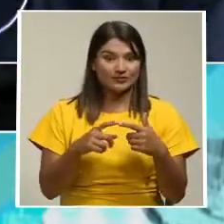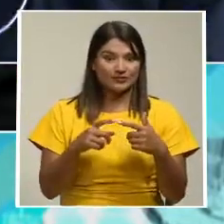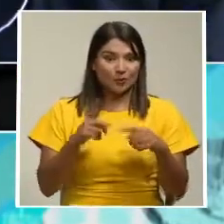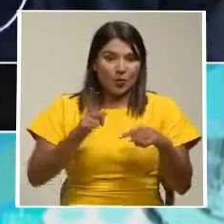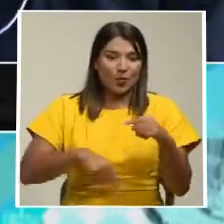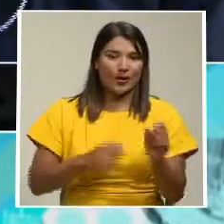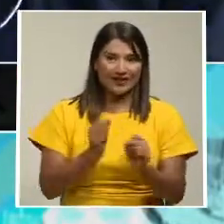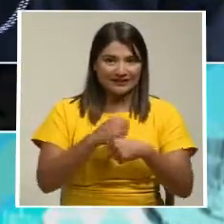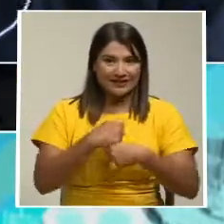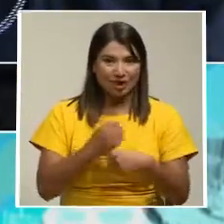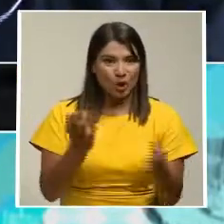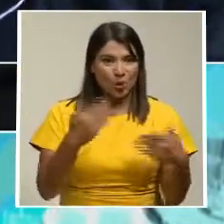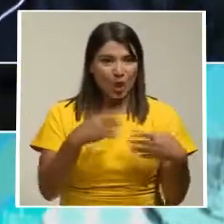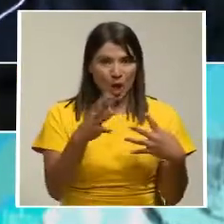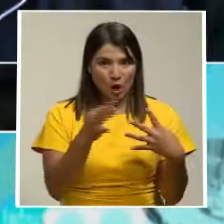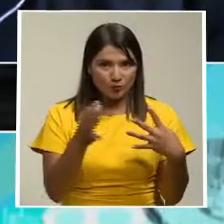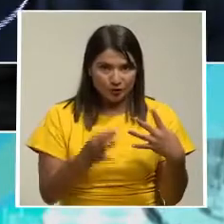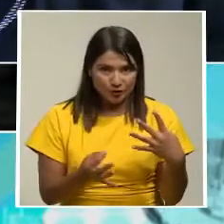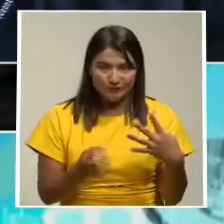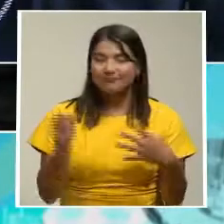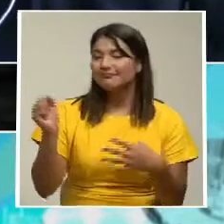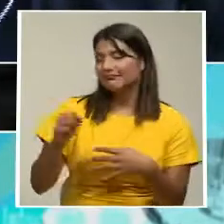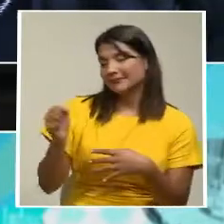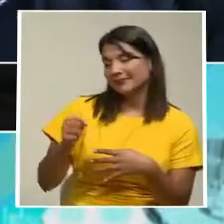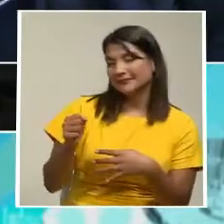hacerlo. Sí, a ver,